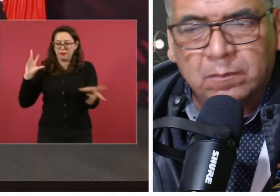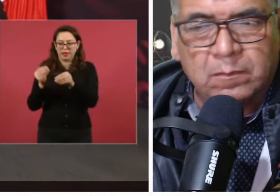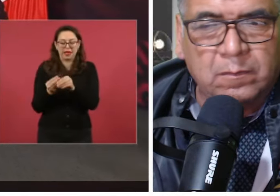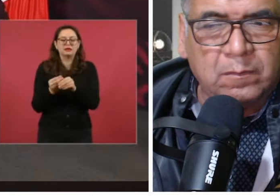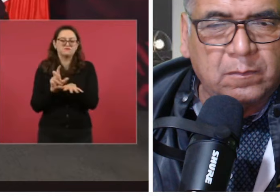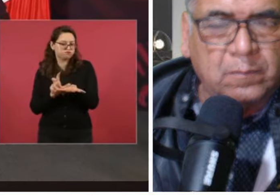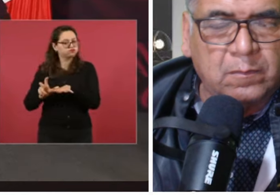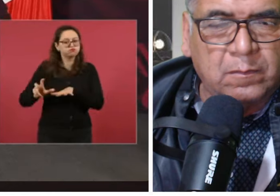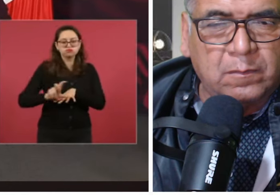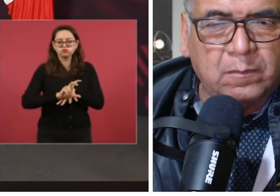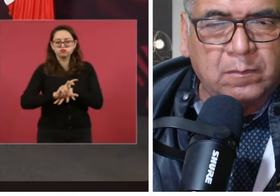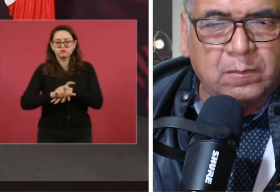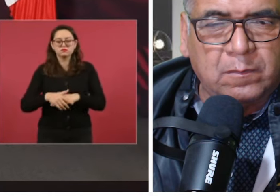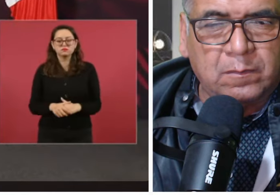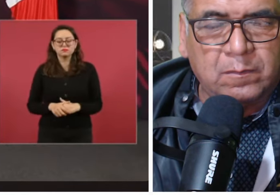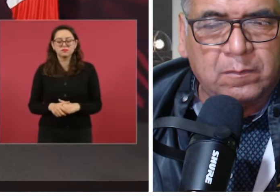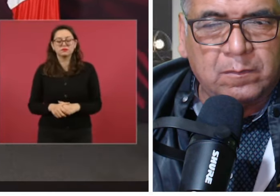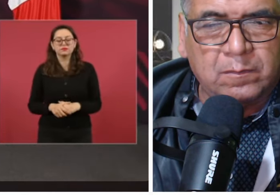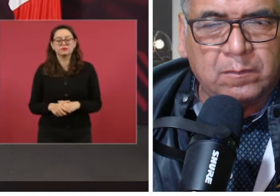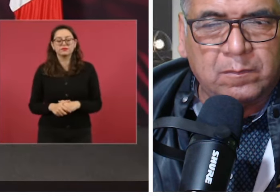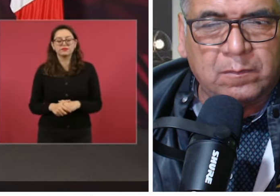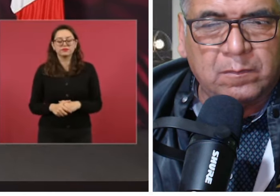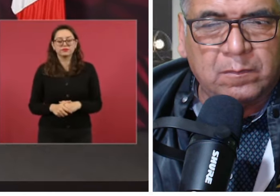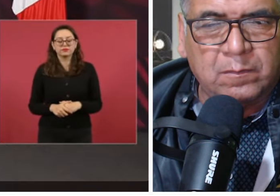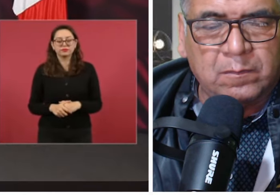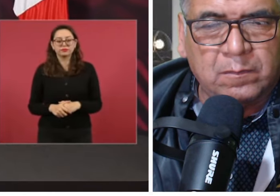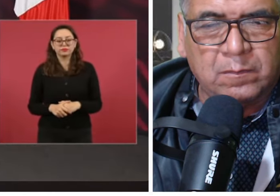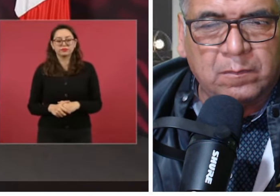grabando y llegué a